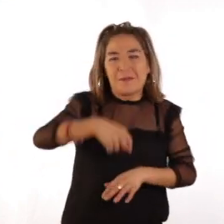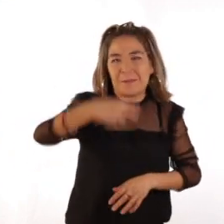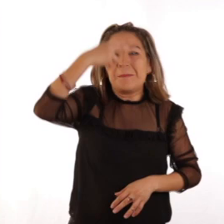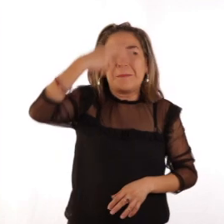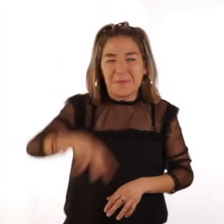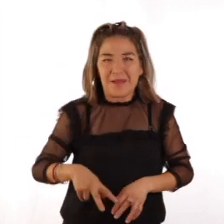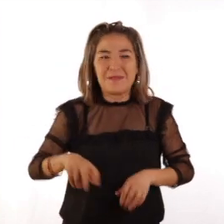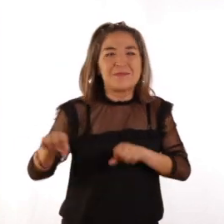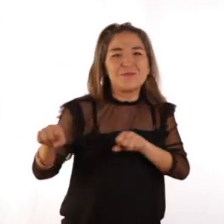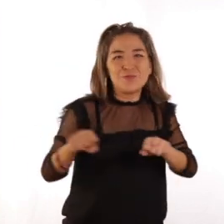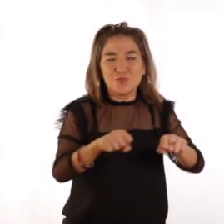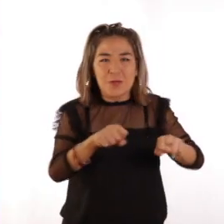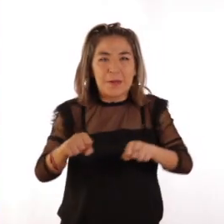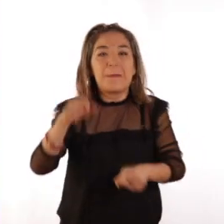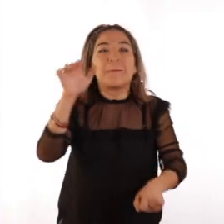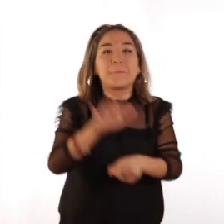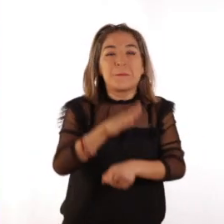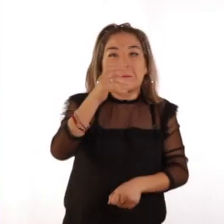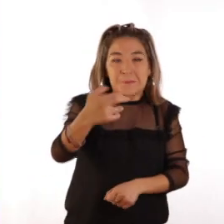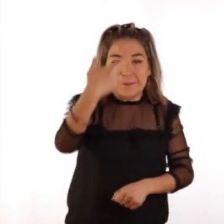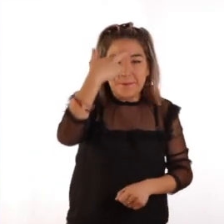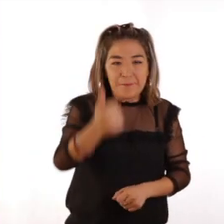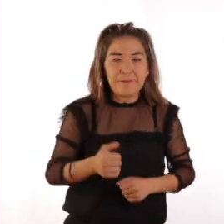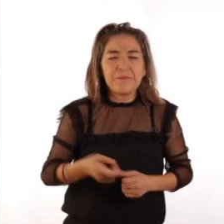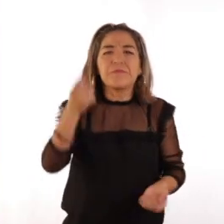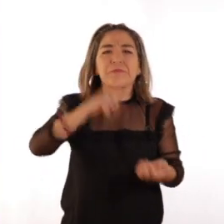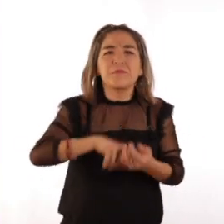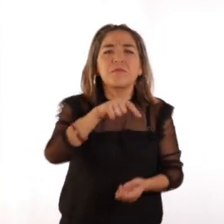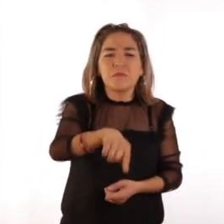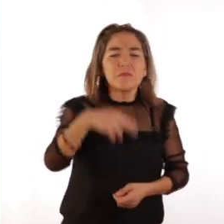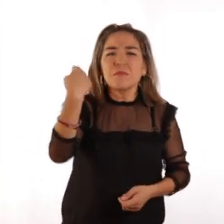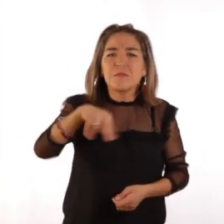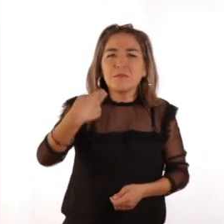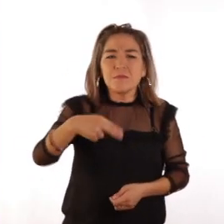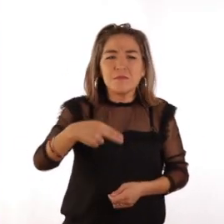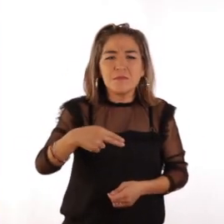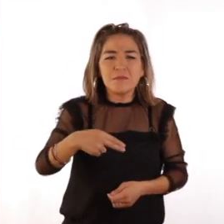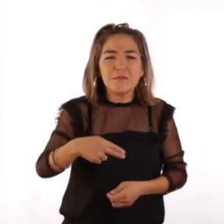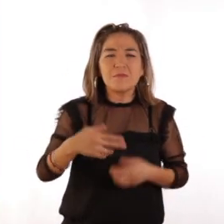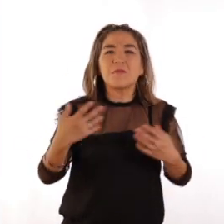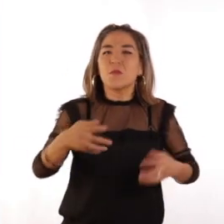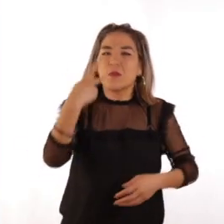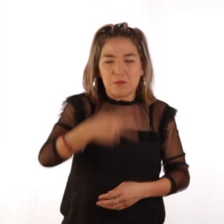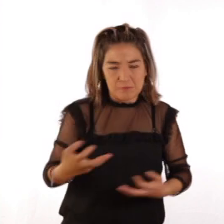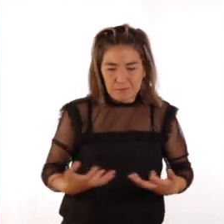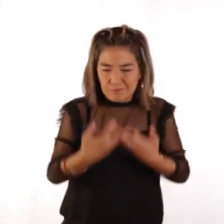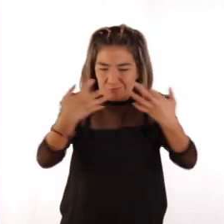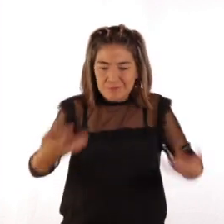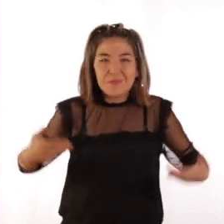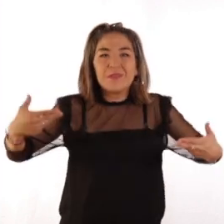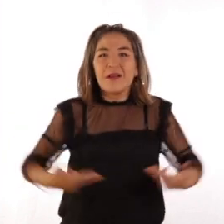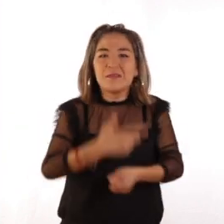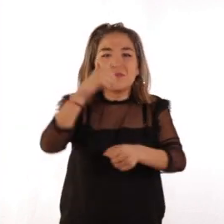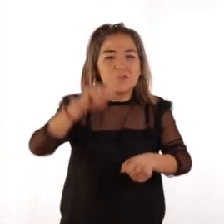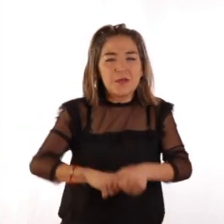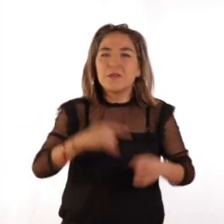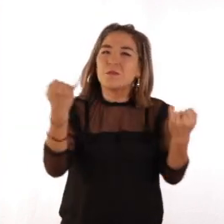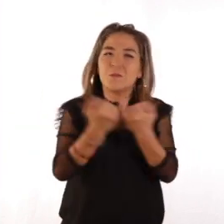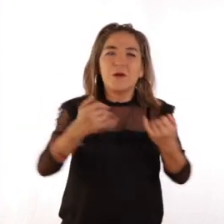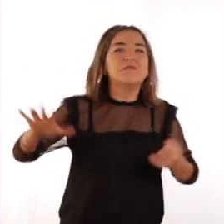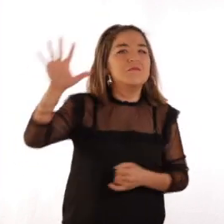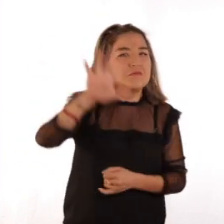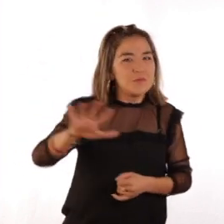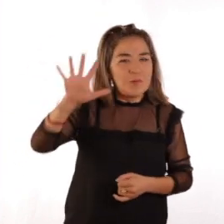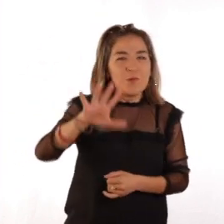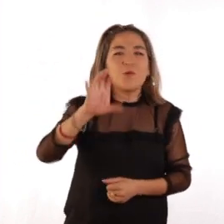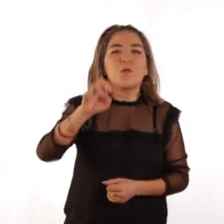por ejemplo. A partir de esa plataforma se considera tan territorio nacional